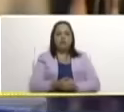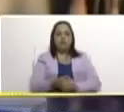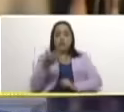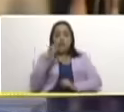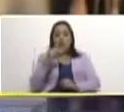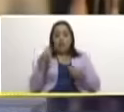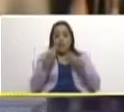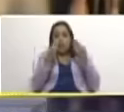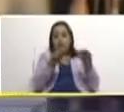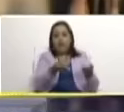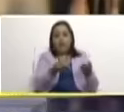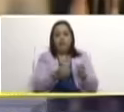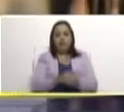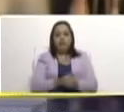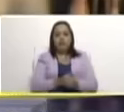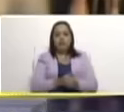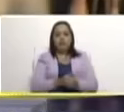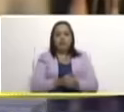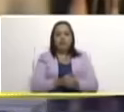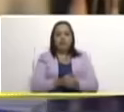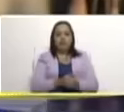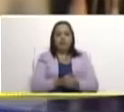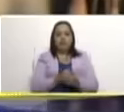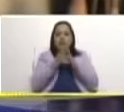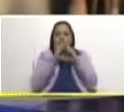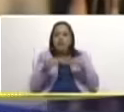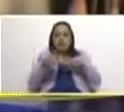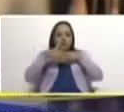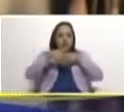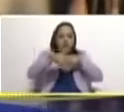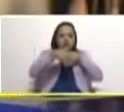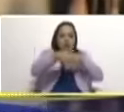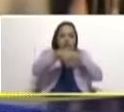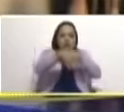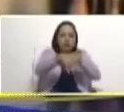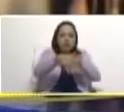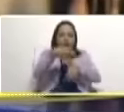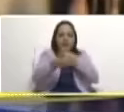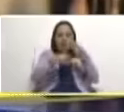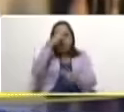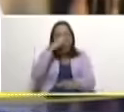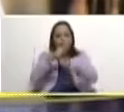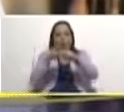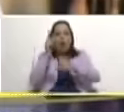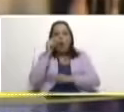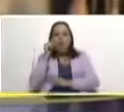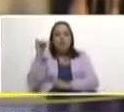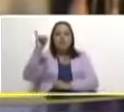entregado en el transcurso de la caravana reivindicatoria del general Cifonte.